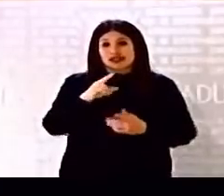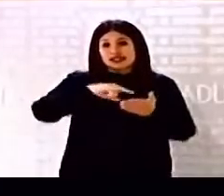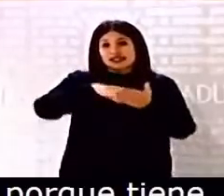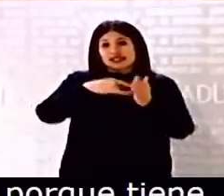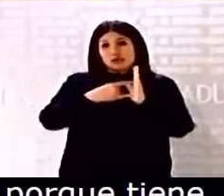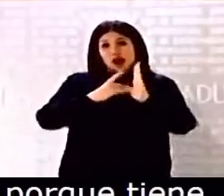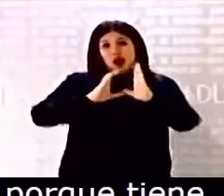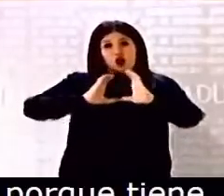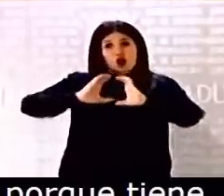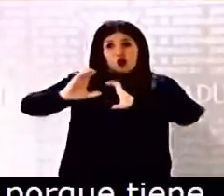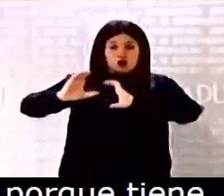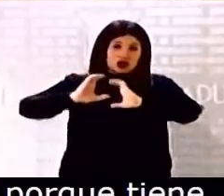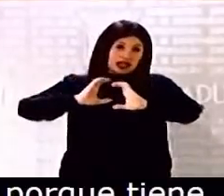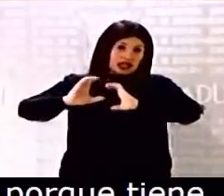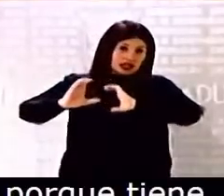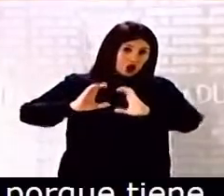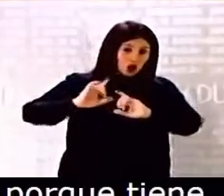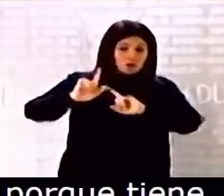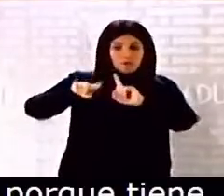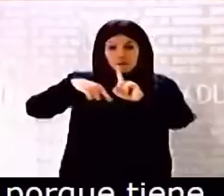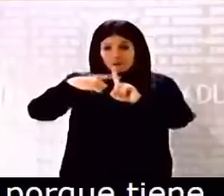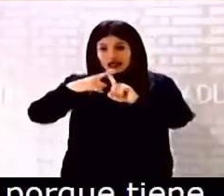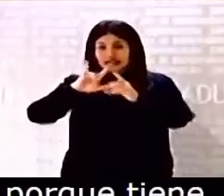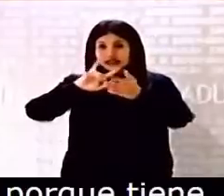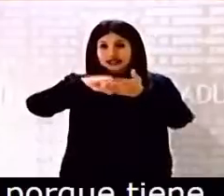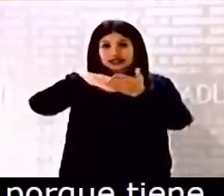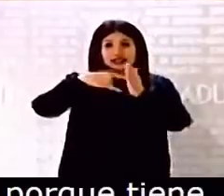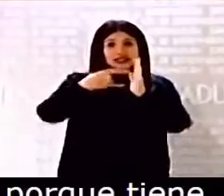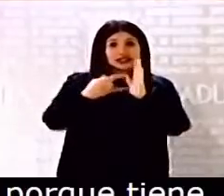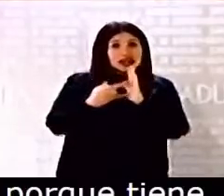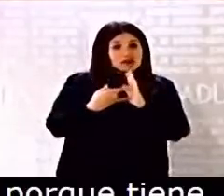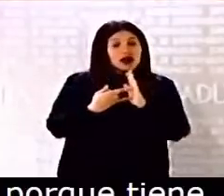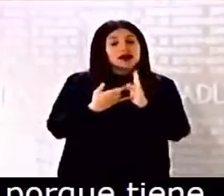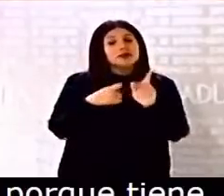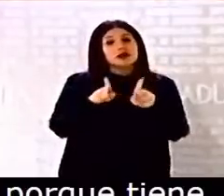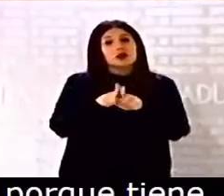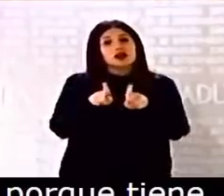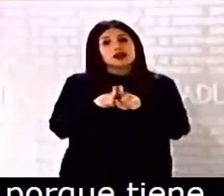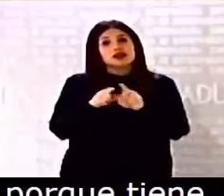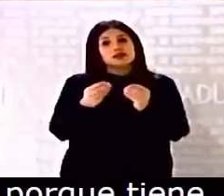de comunicación y unos sistemas de